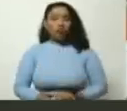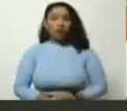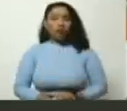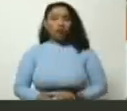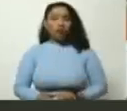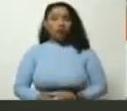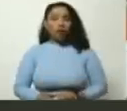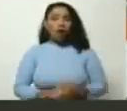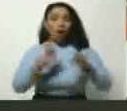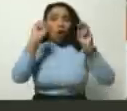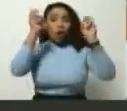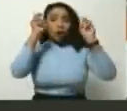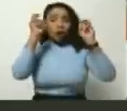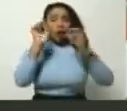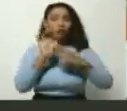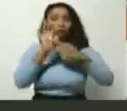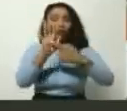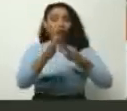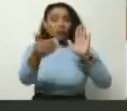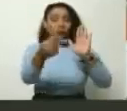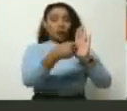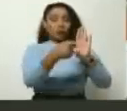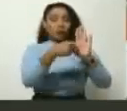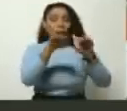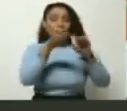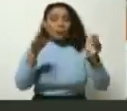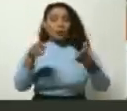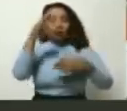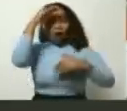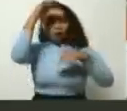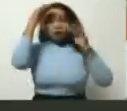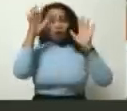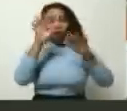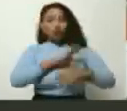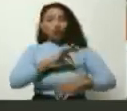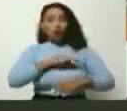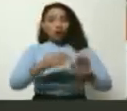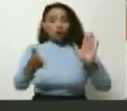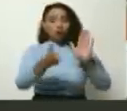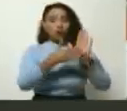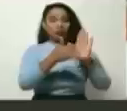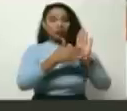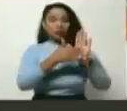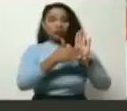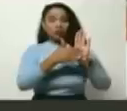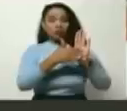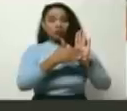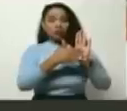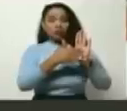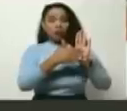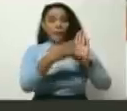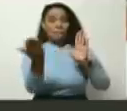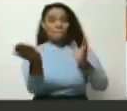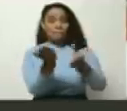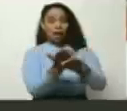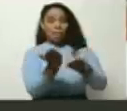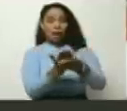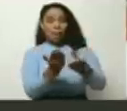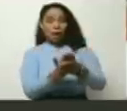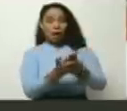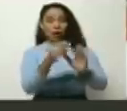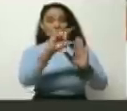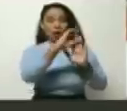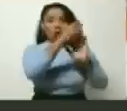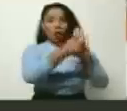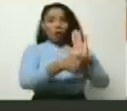Los términos de referencia de la Mesa Nacional de Atención Social estarán contenidos en los anexos de este documento, del